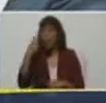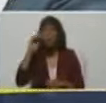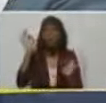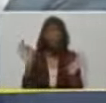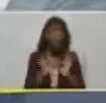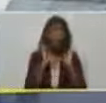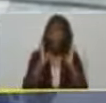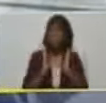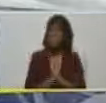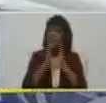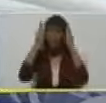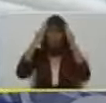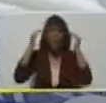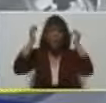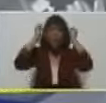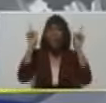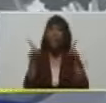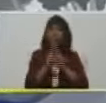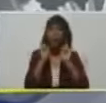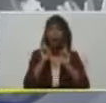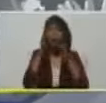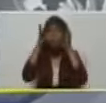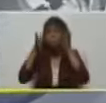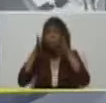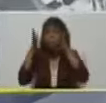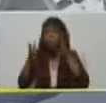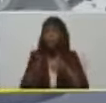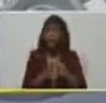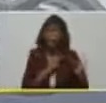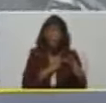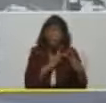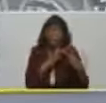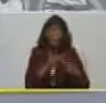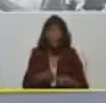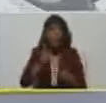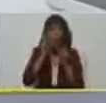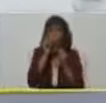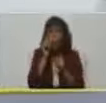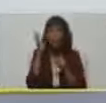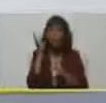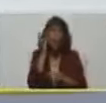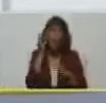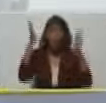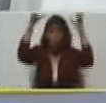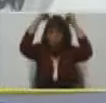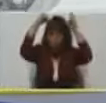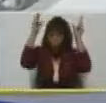Es casi la vocación de médico o de enfermera, enfermero, es casi una